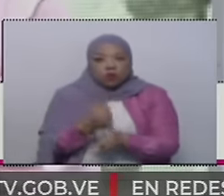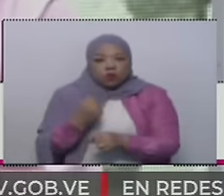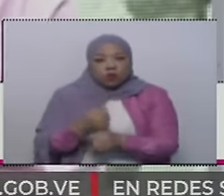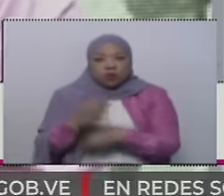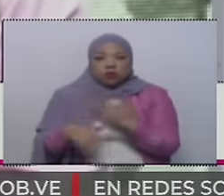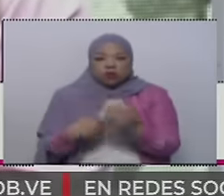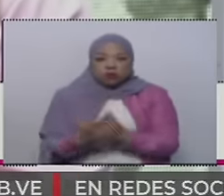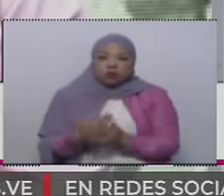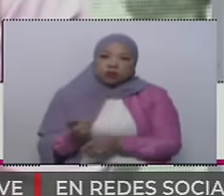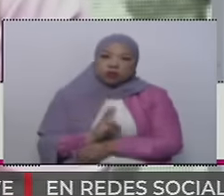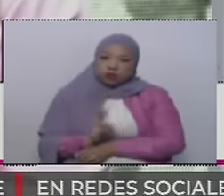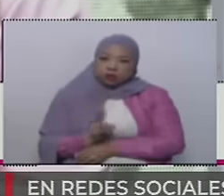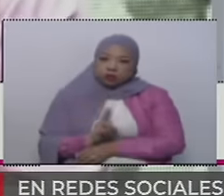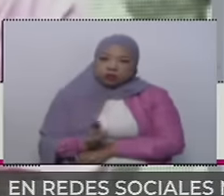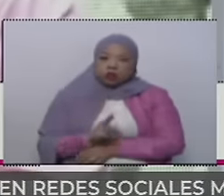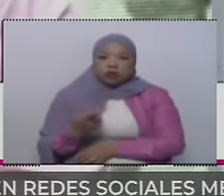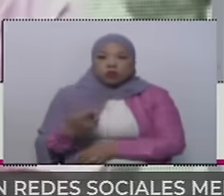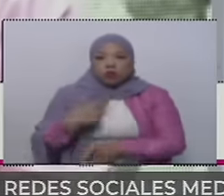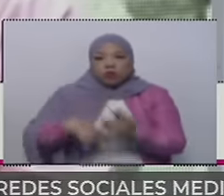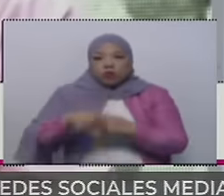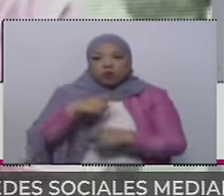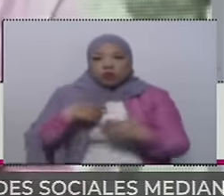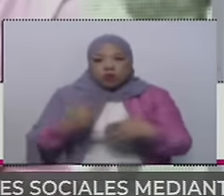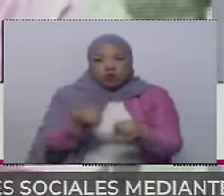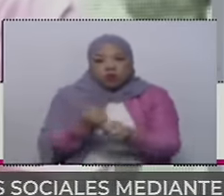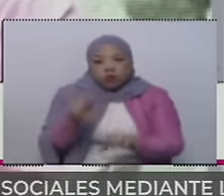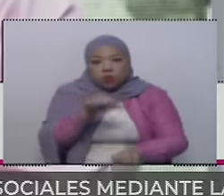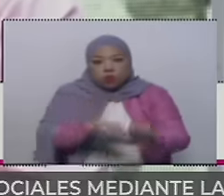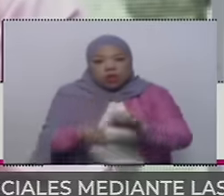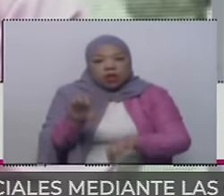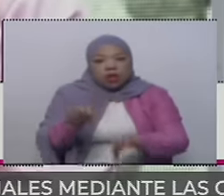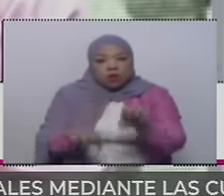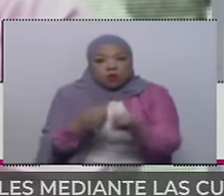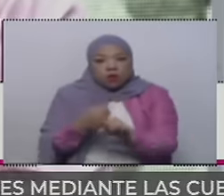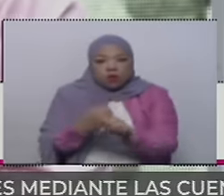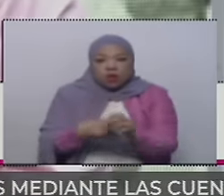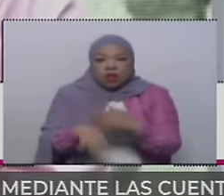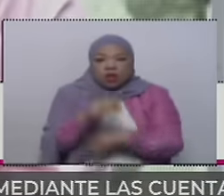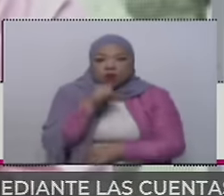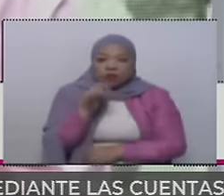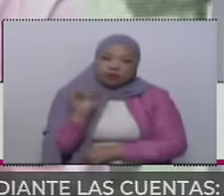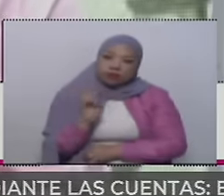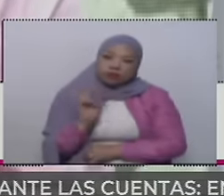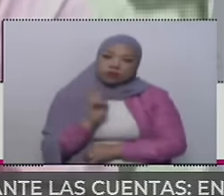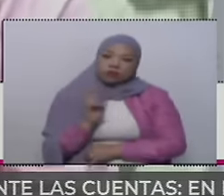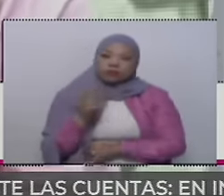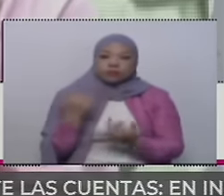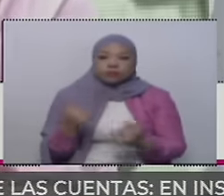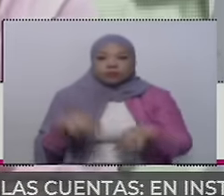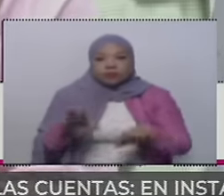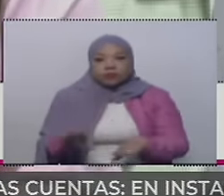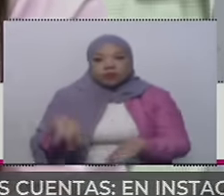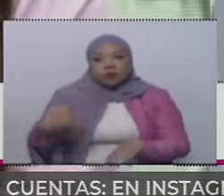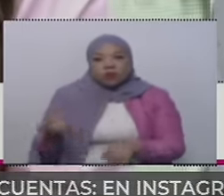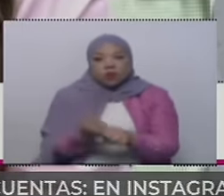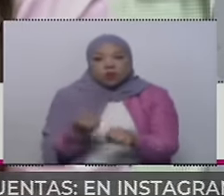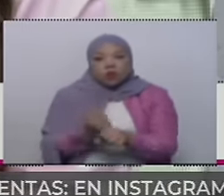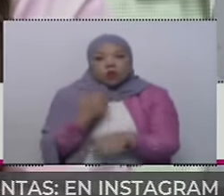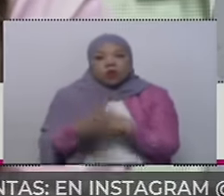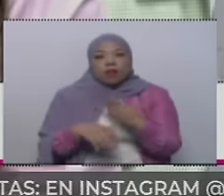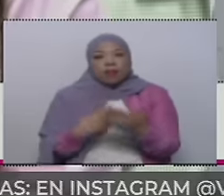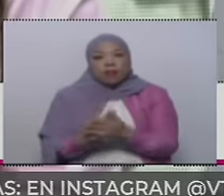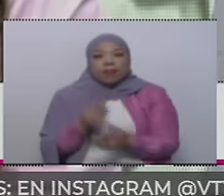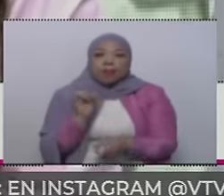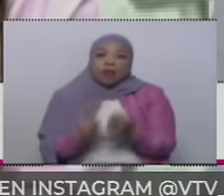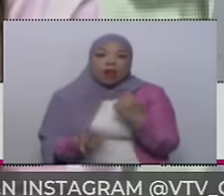a tiempo a los centros de diagnóstico que ya existen en el territorio, o por dejar para después, porque a veces pasa,